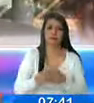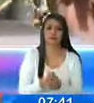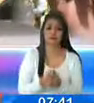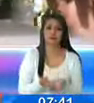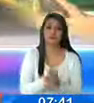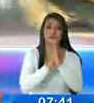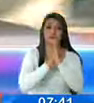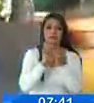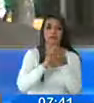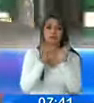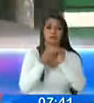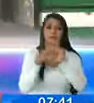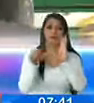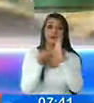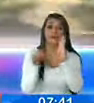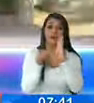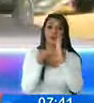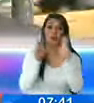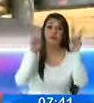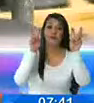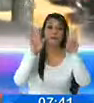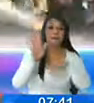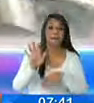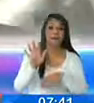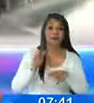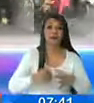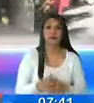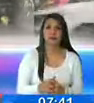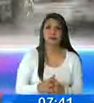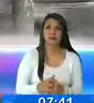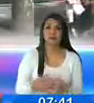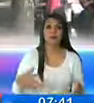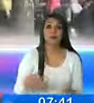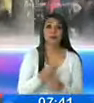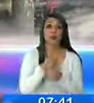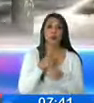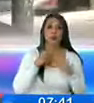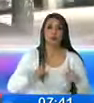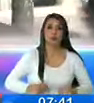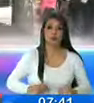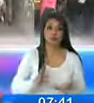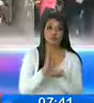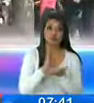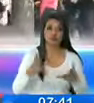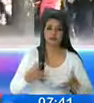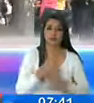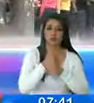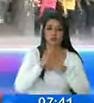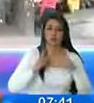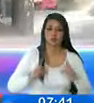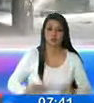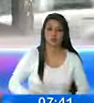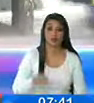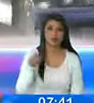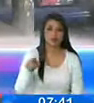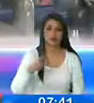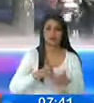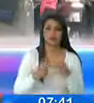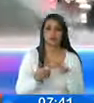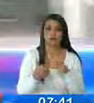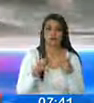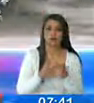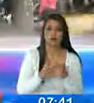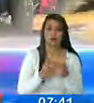reforme al artículo pertinente de el seguro de salud, porque este es el que está causando el